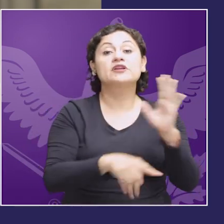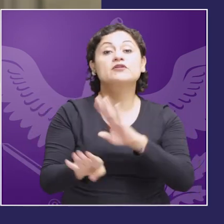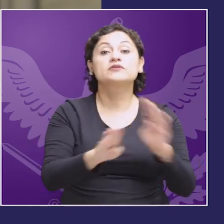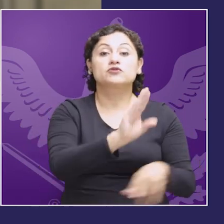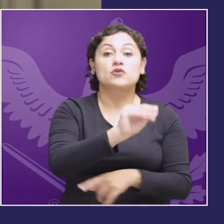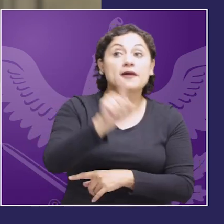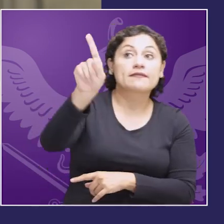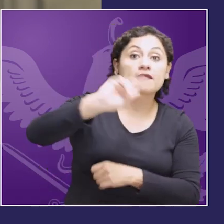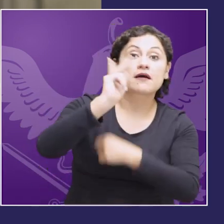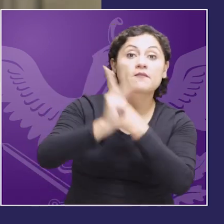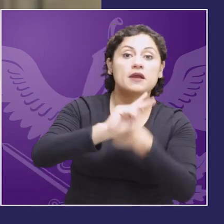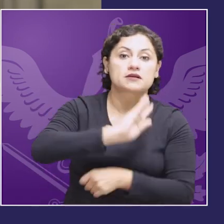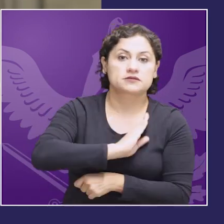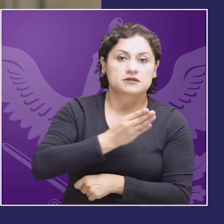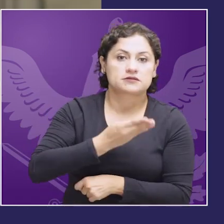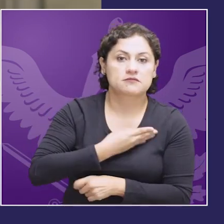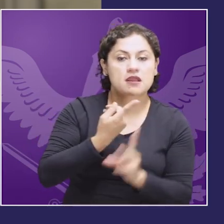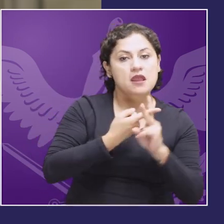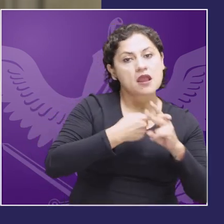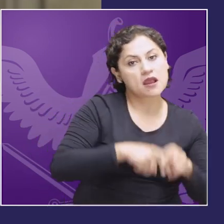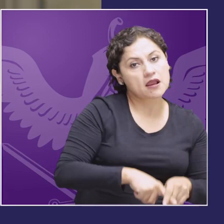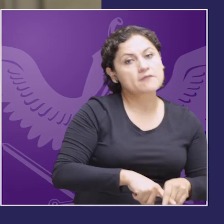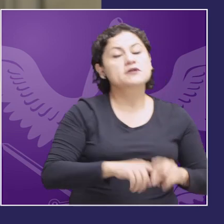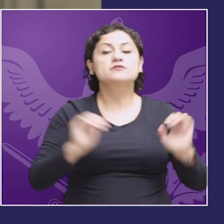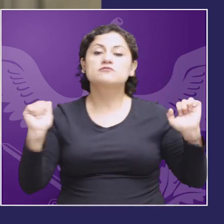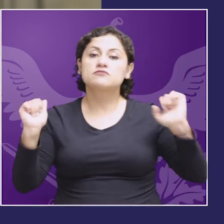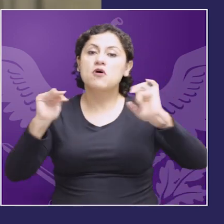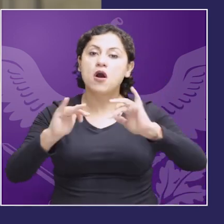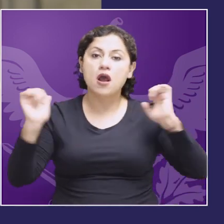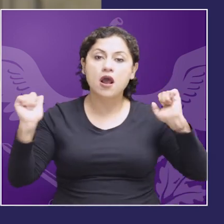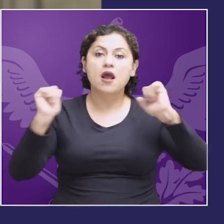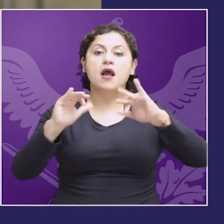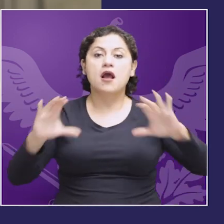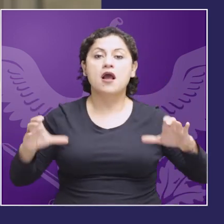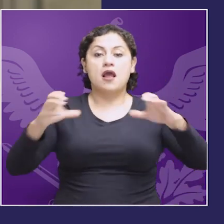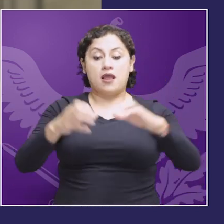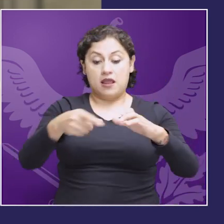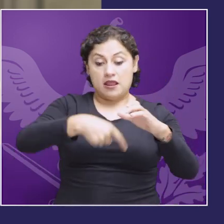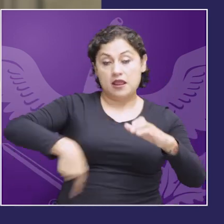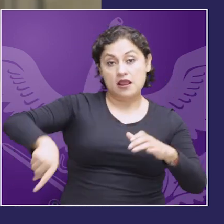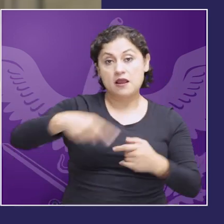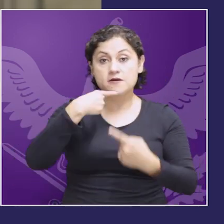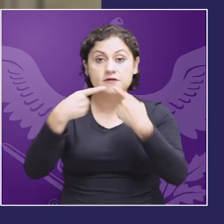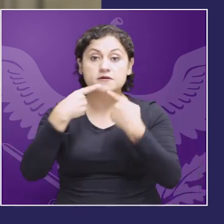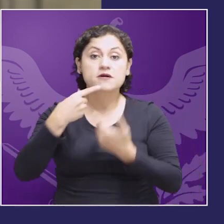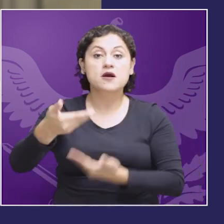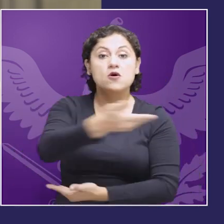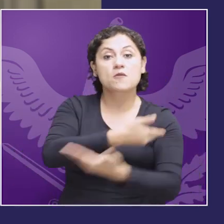España empezaron estos encuentros. Al alero de este organismo de cooperación, entonces, se han